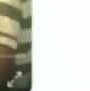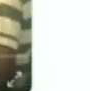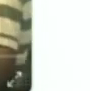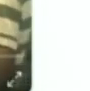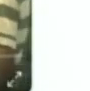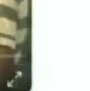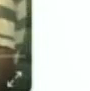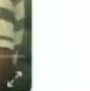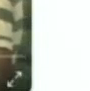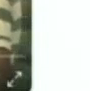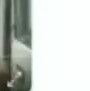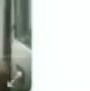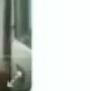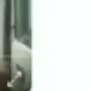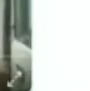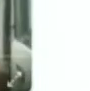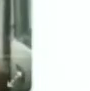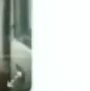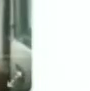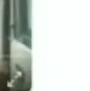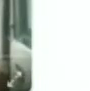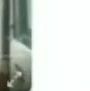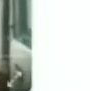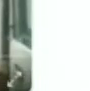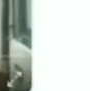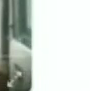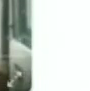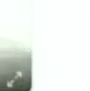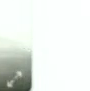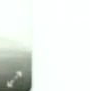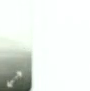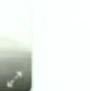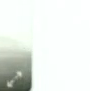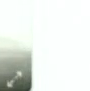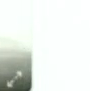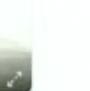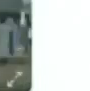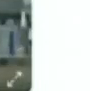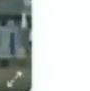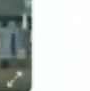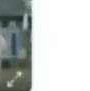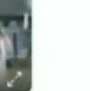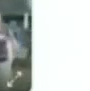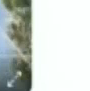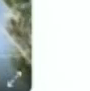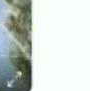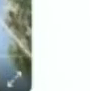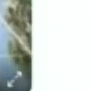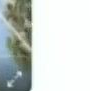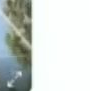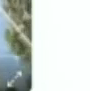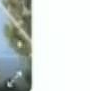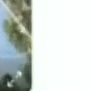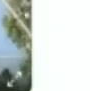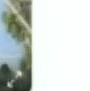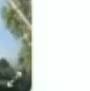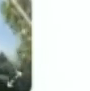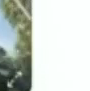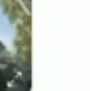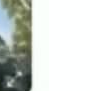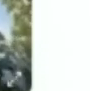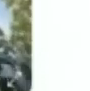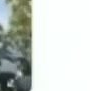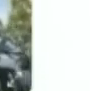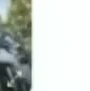los venezolanos, unión en la oración, unión en José Gregorio. Y recibamos las bendiciones del siervo de Dios, del